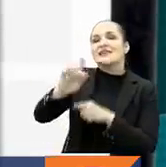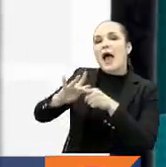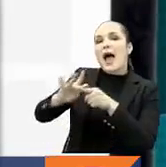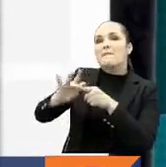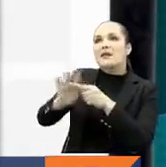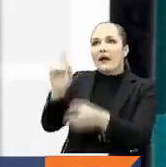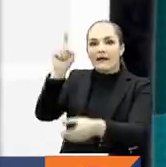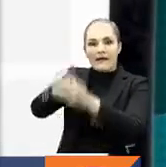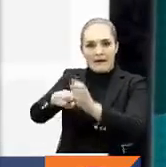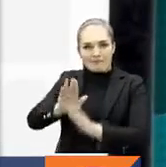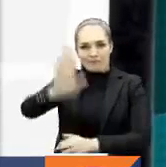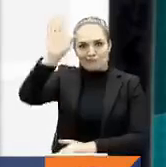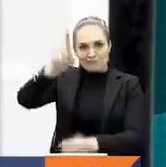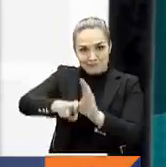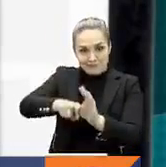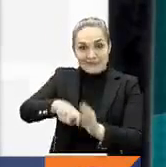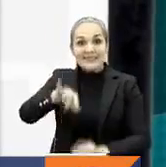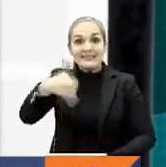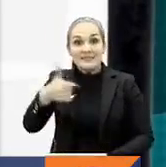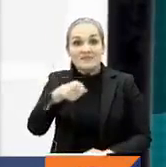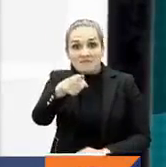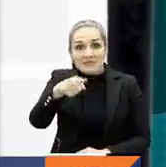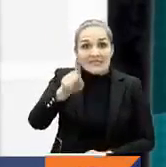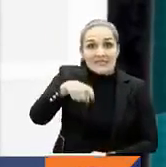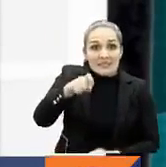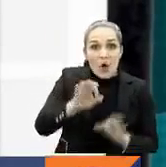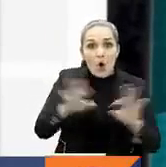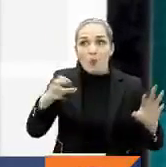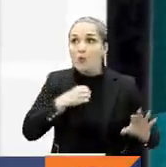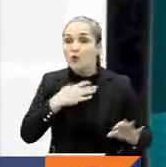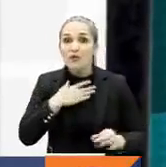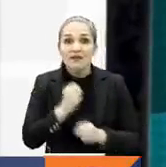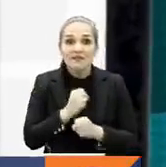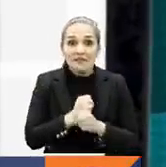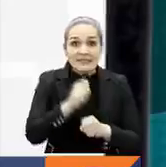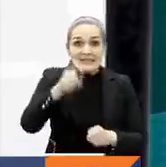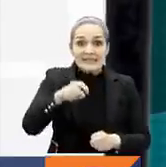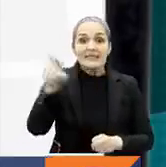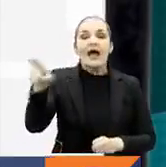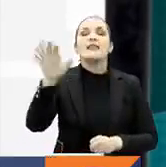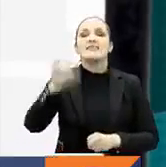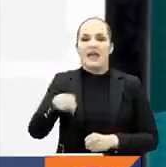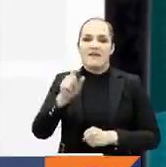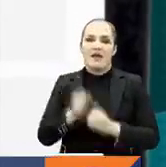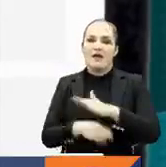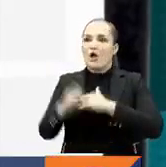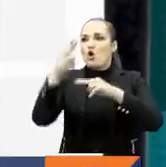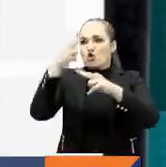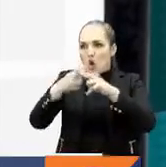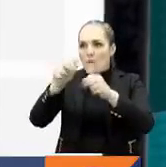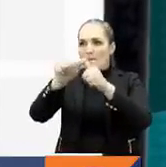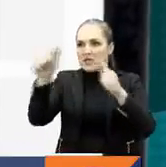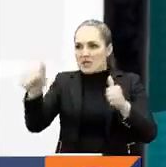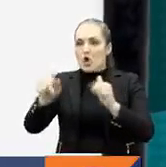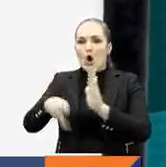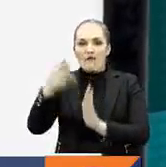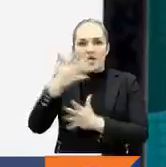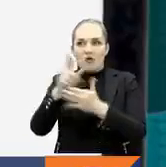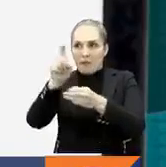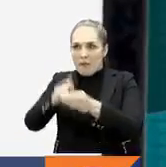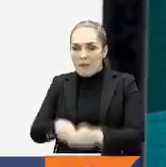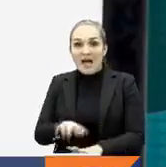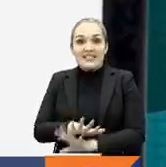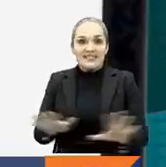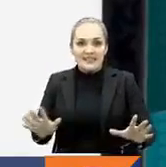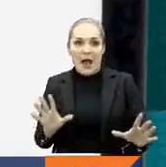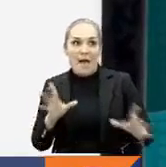oferta. Recuerde que para poder acceder a la oportunidad tiene que crear una cuenta y registrar su hoja de vida. Y muy importante,